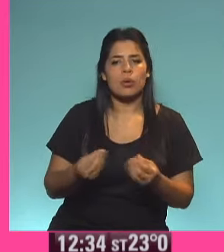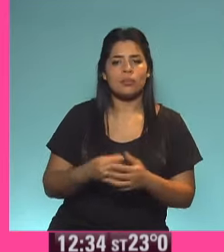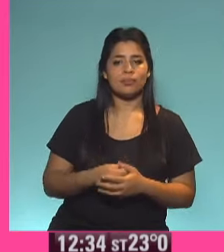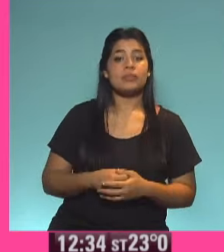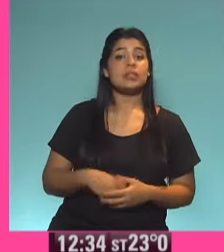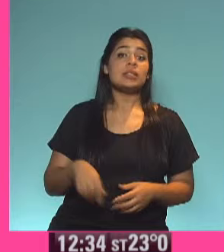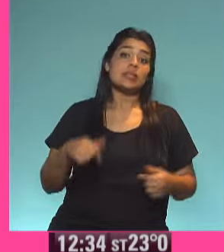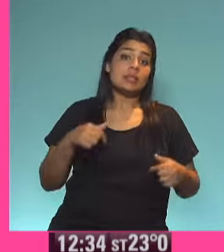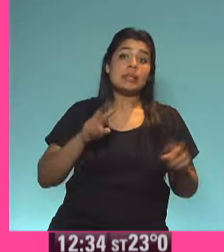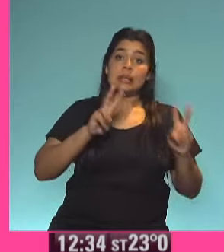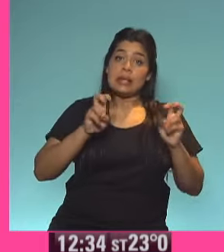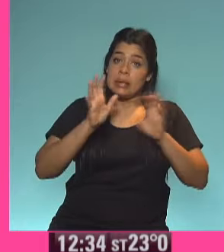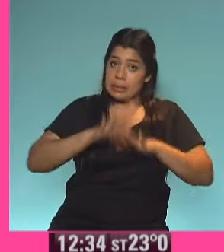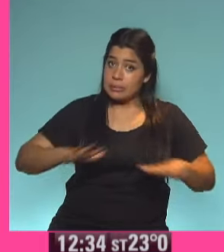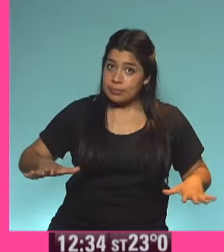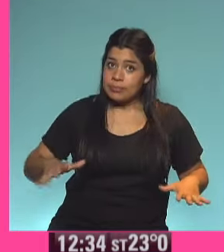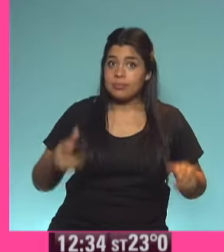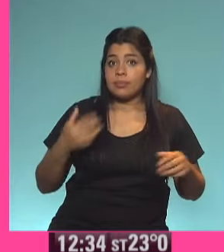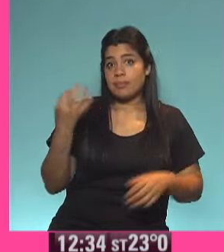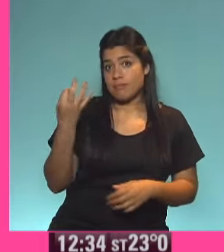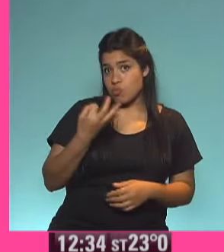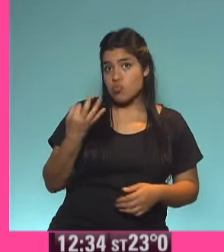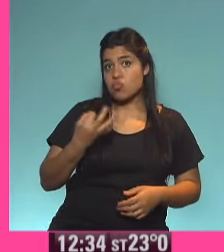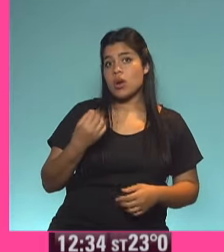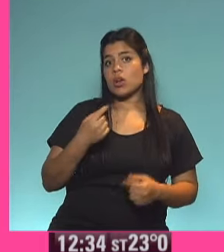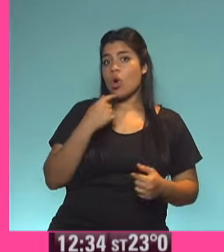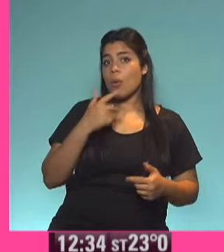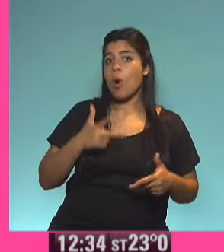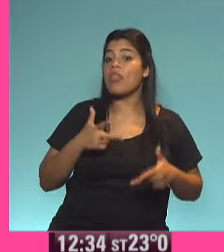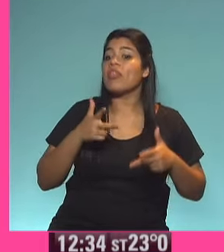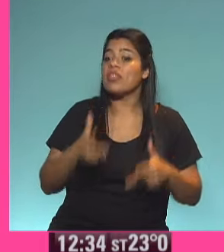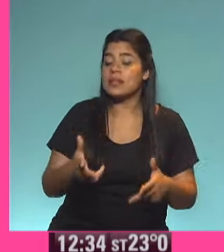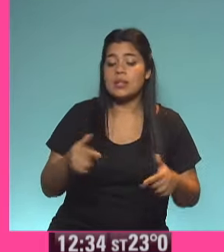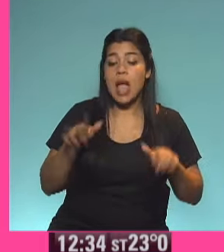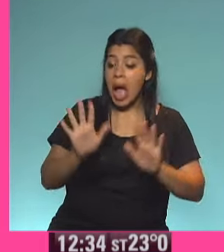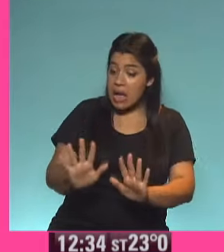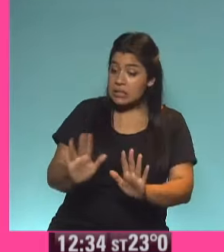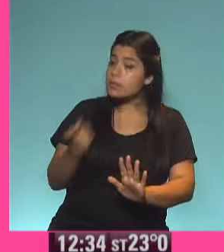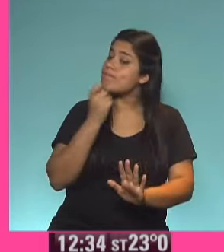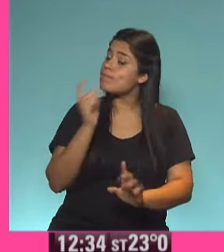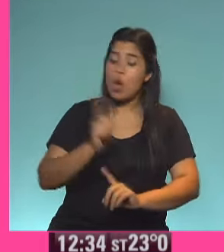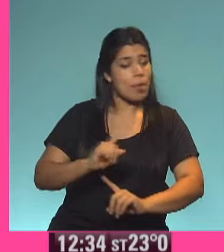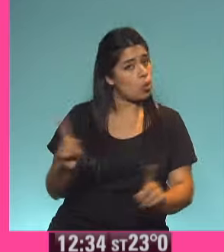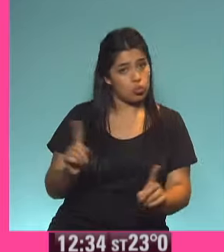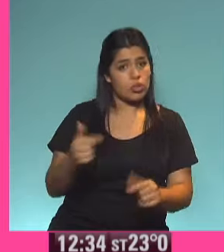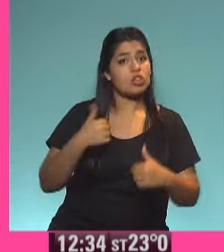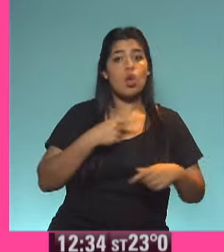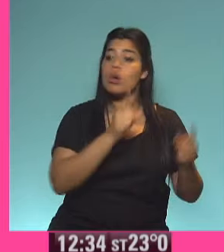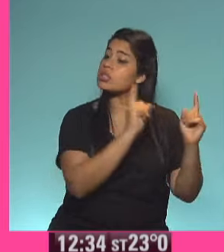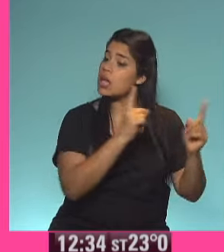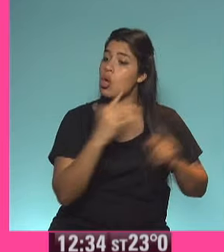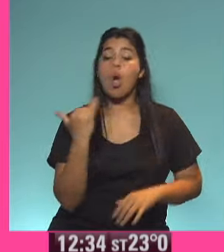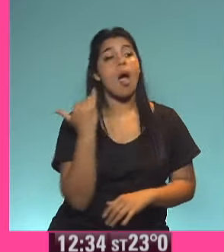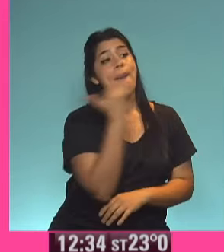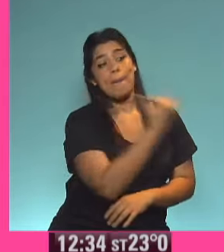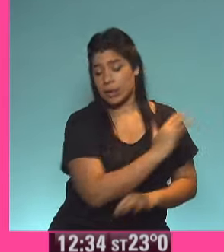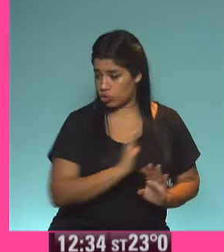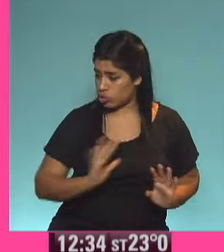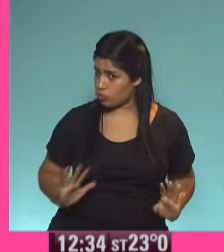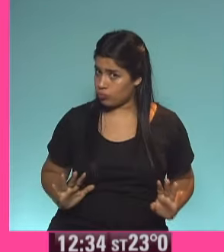que está bueno decir, este comportamiento no me gusta, entonces le voy a decir a la seño que no se hagan estas cosas. O